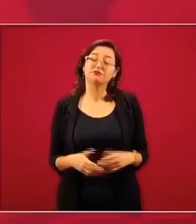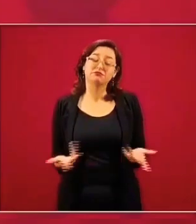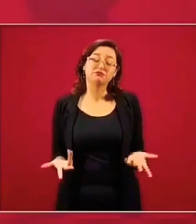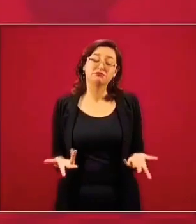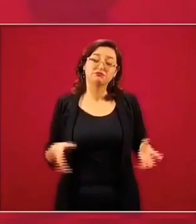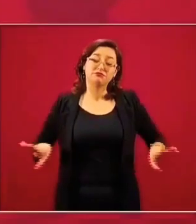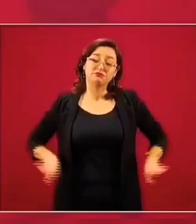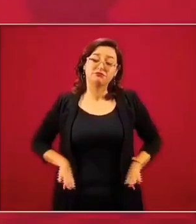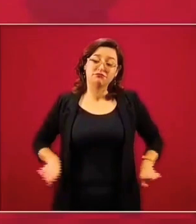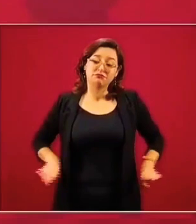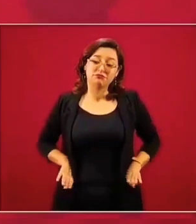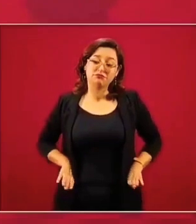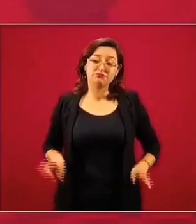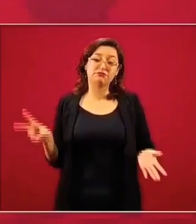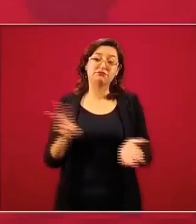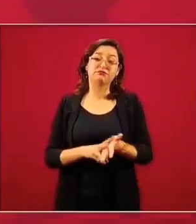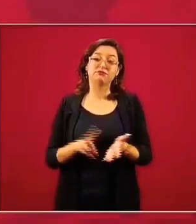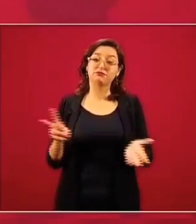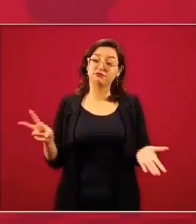principios, no es un